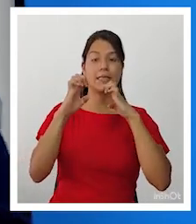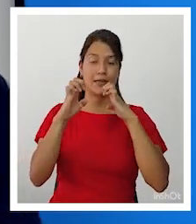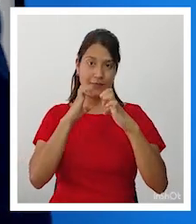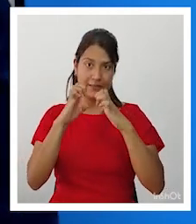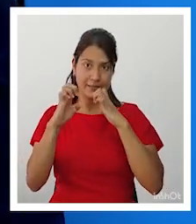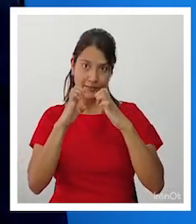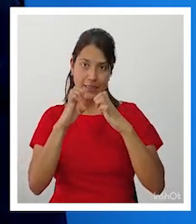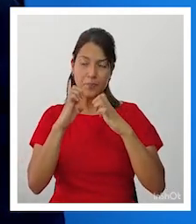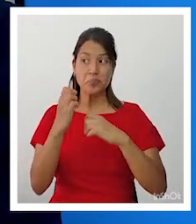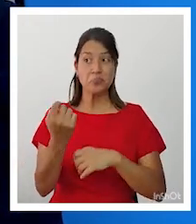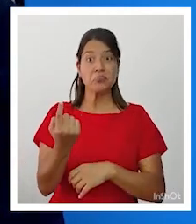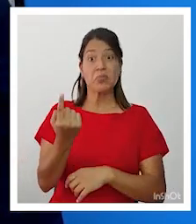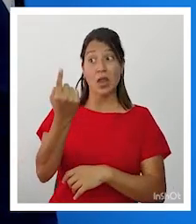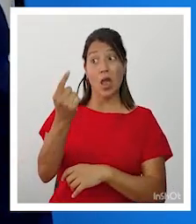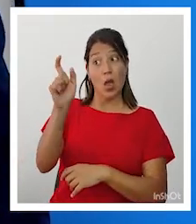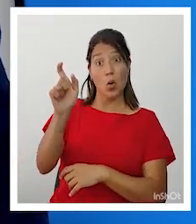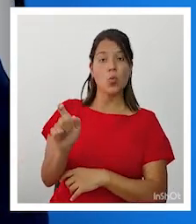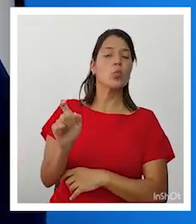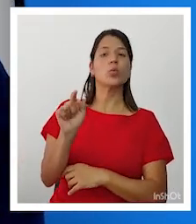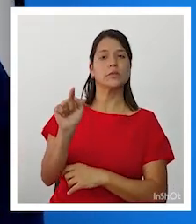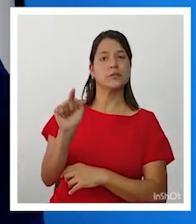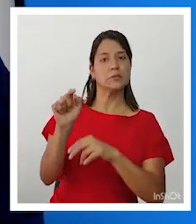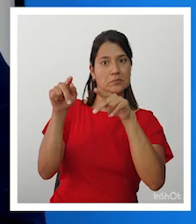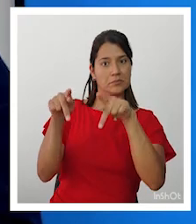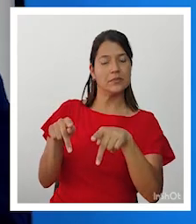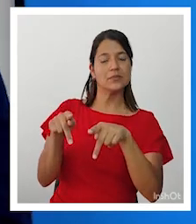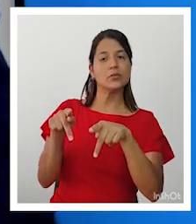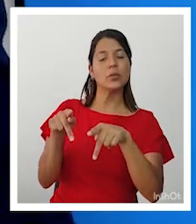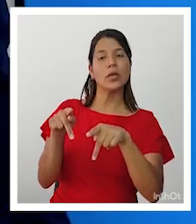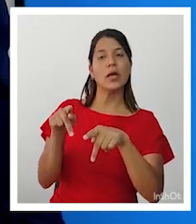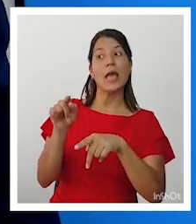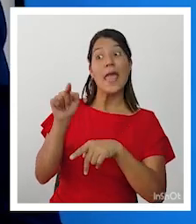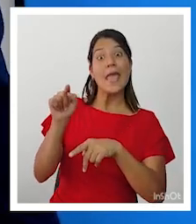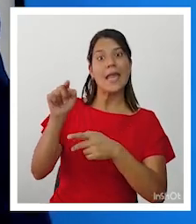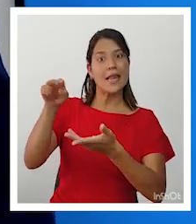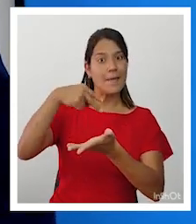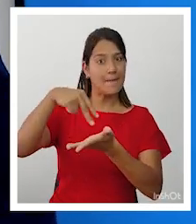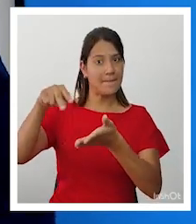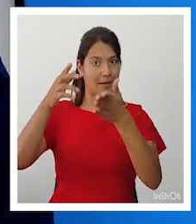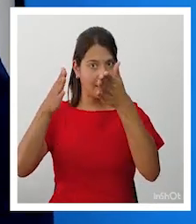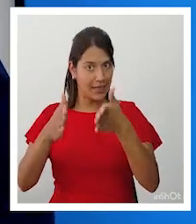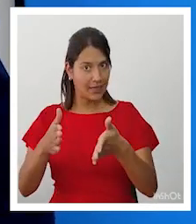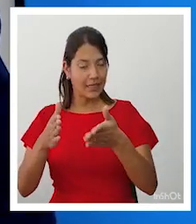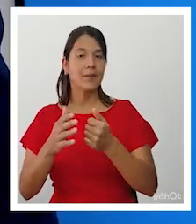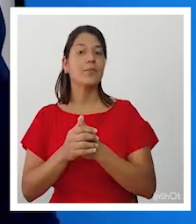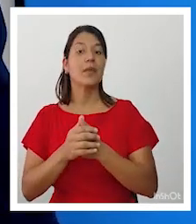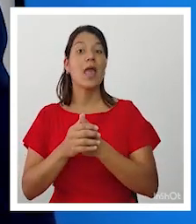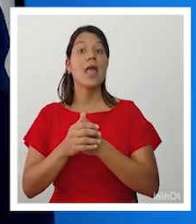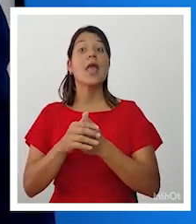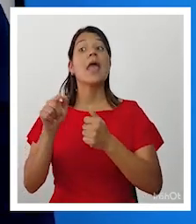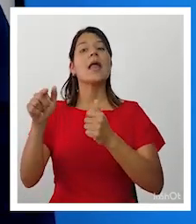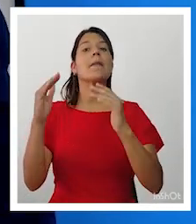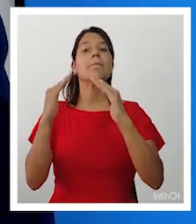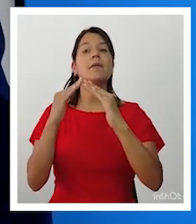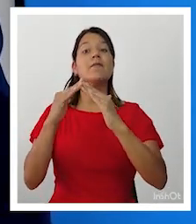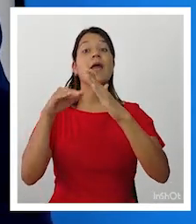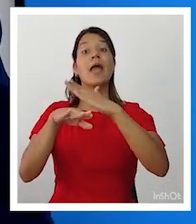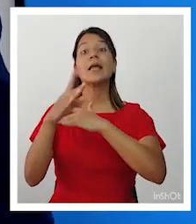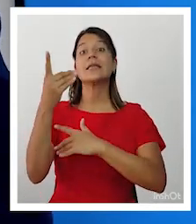a un personaje, a un bailarín de la ciudad de